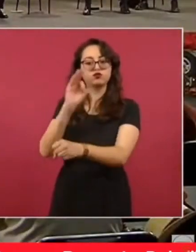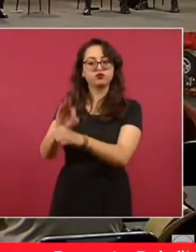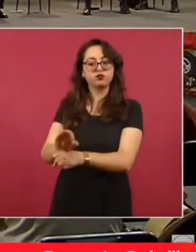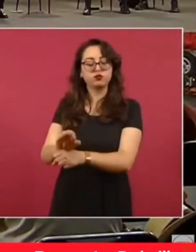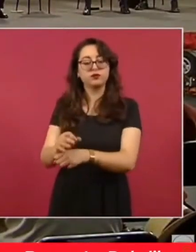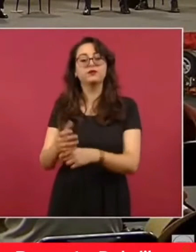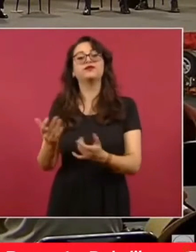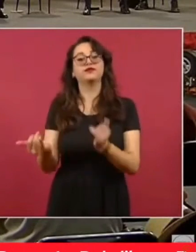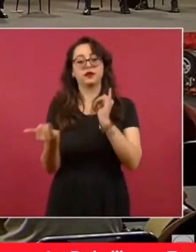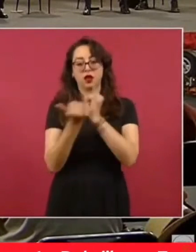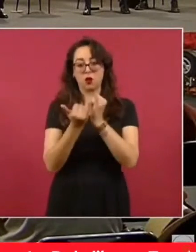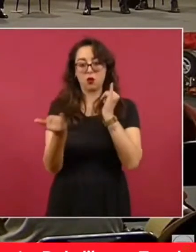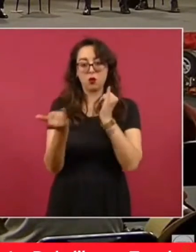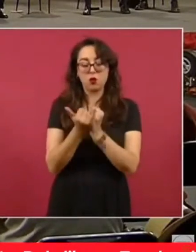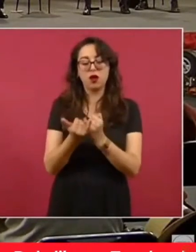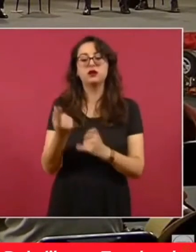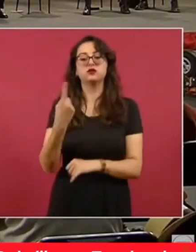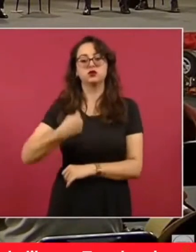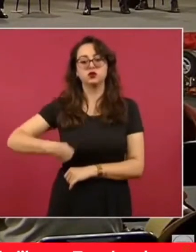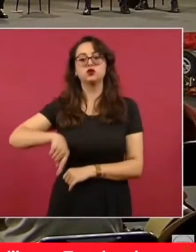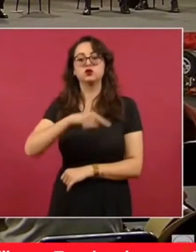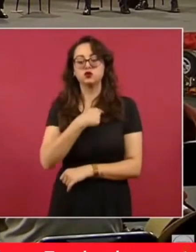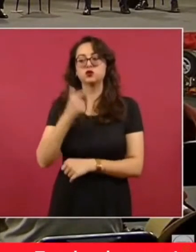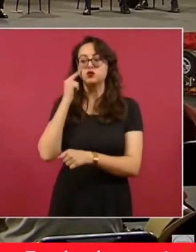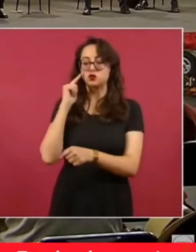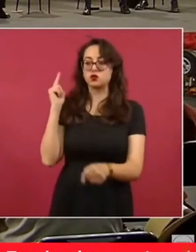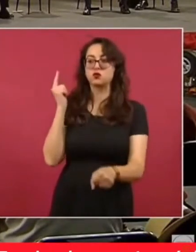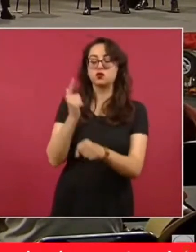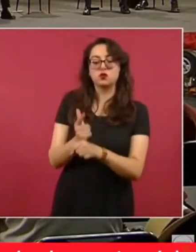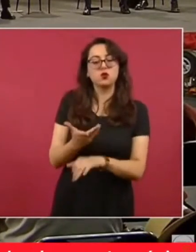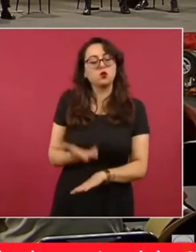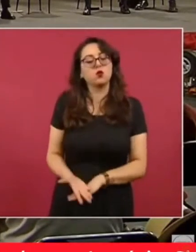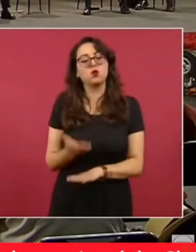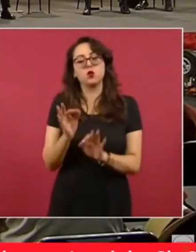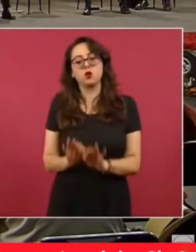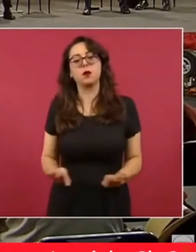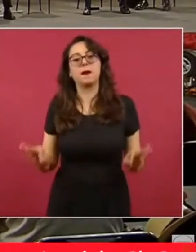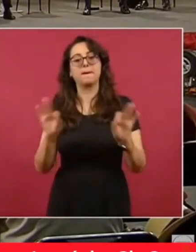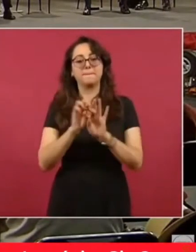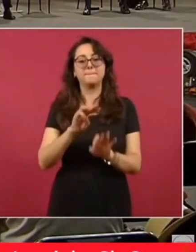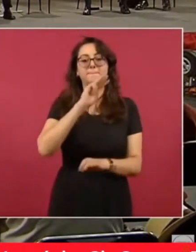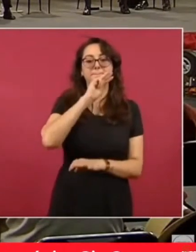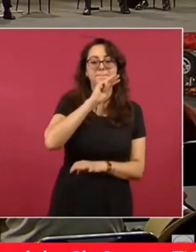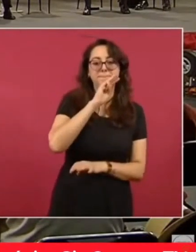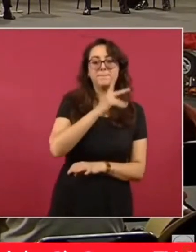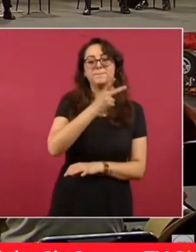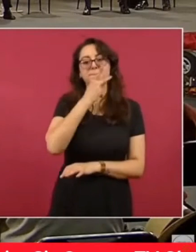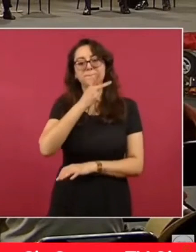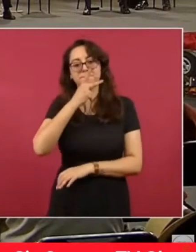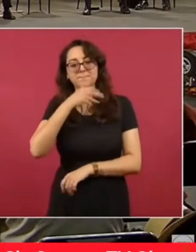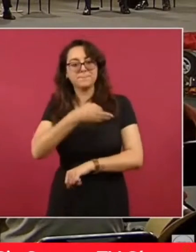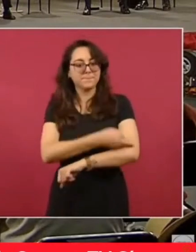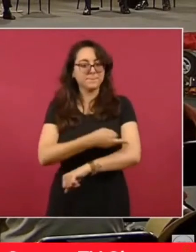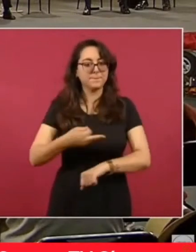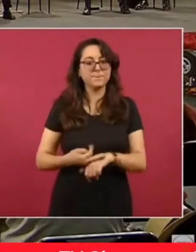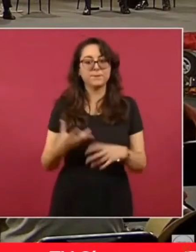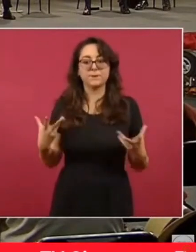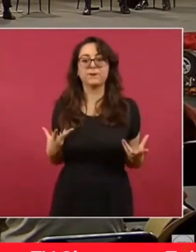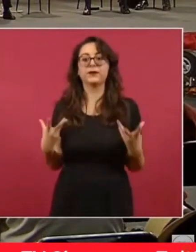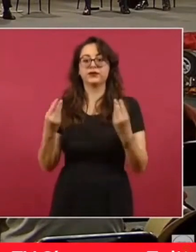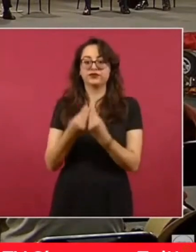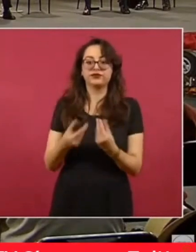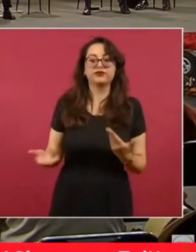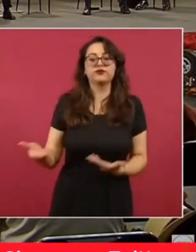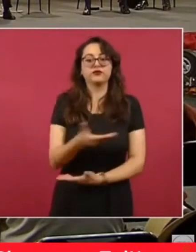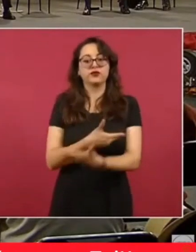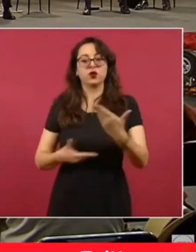coincidido y lo hemos visto, es indispensable la participación de madres, de padres y familias. Por lo